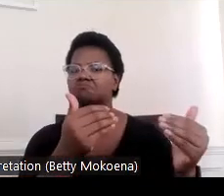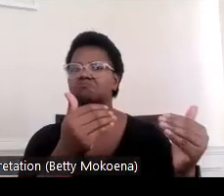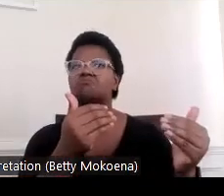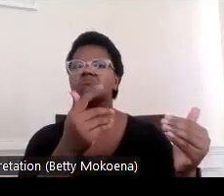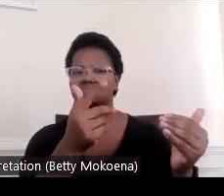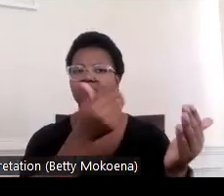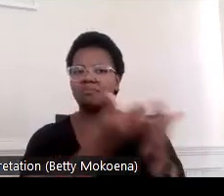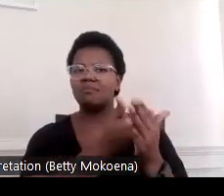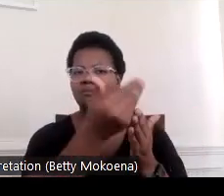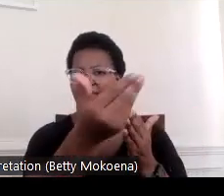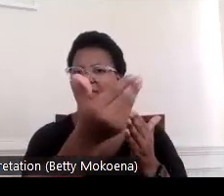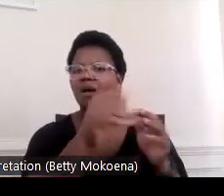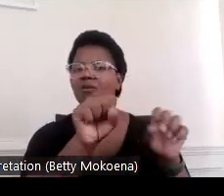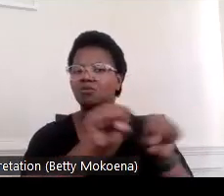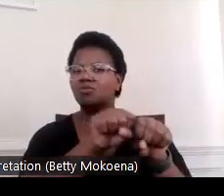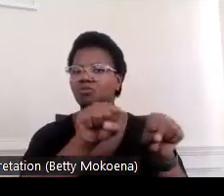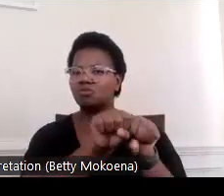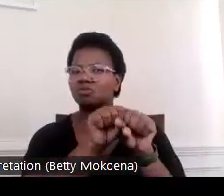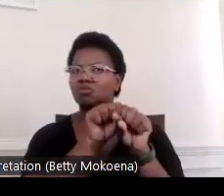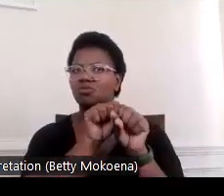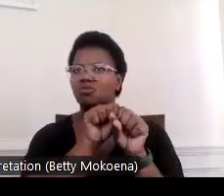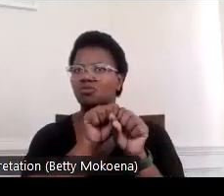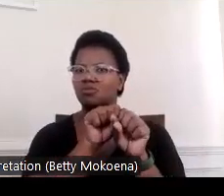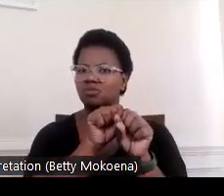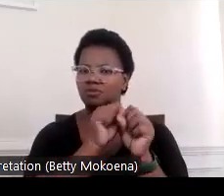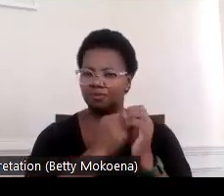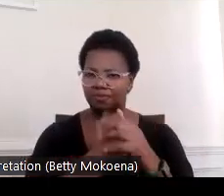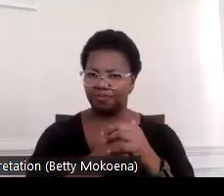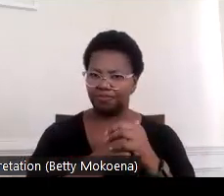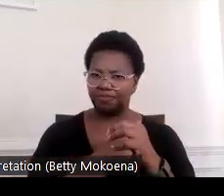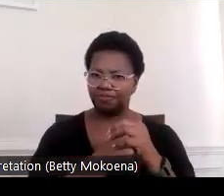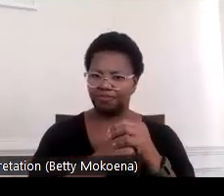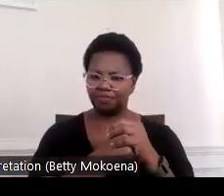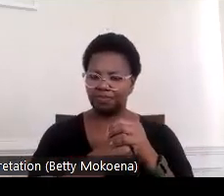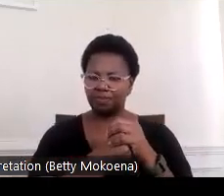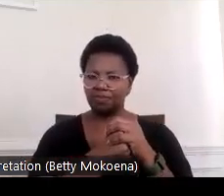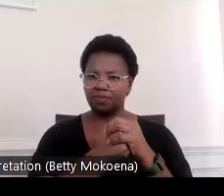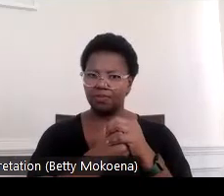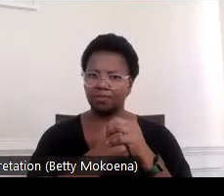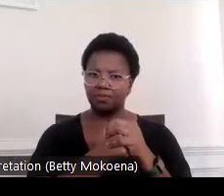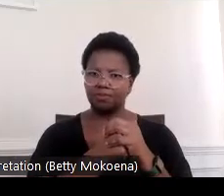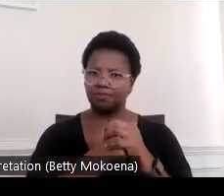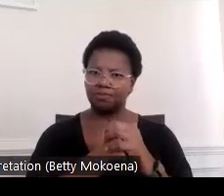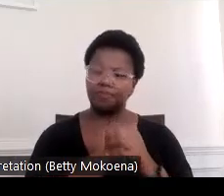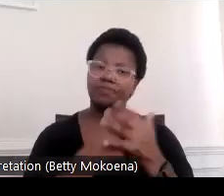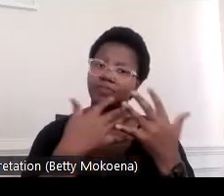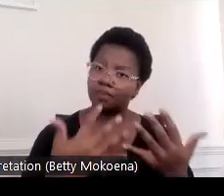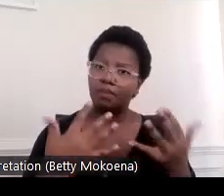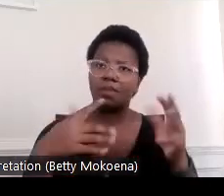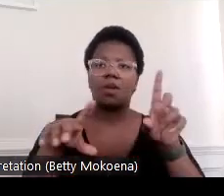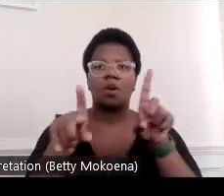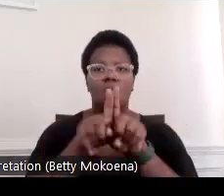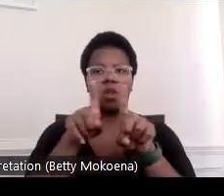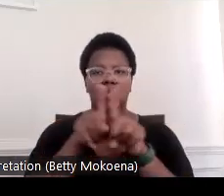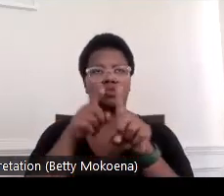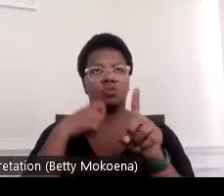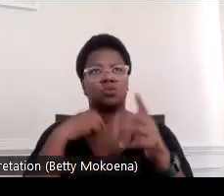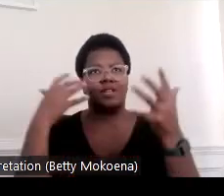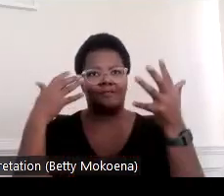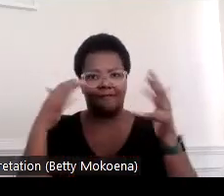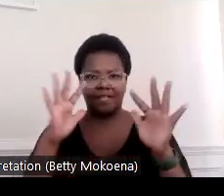entienda lo que esté haciendo y que tengan ellos la elección de comprar que ellos si quieren